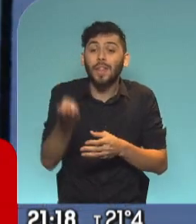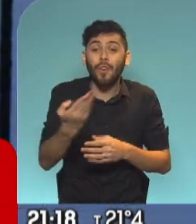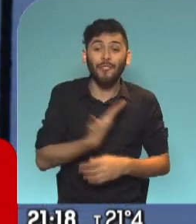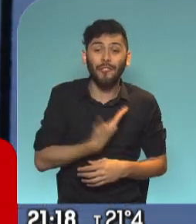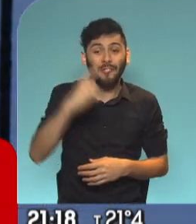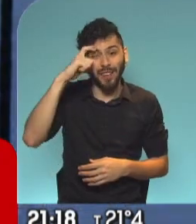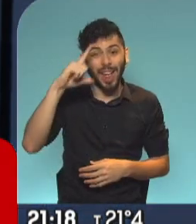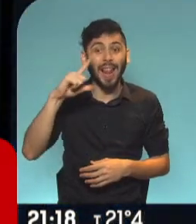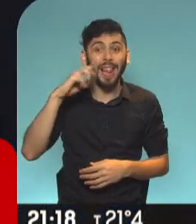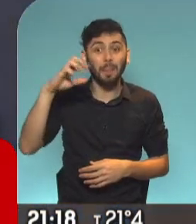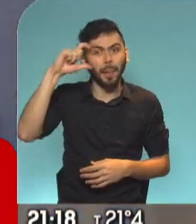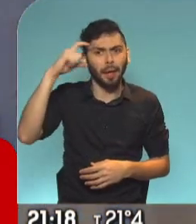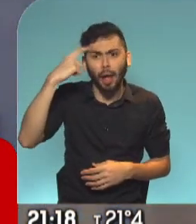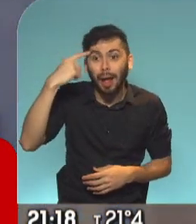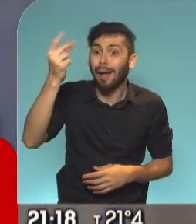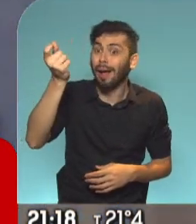invento mío, sino